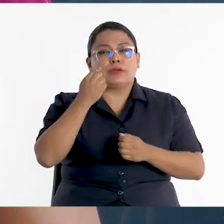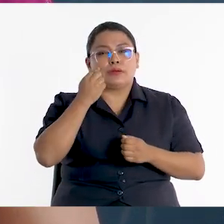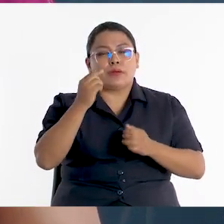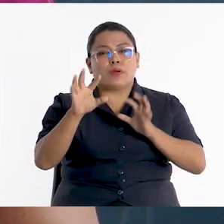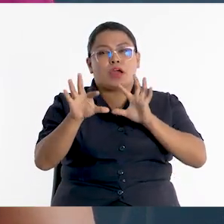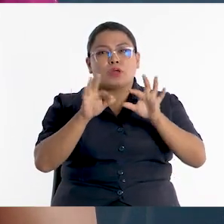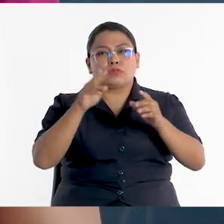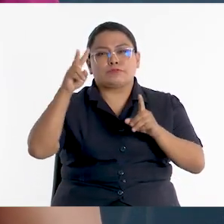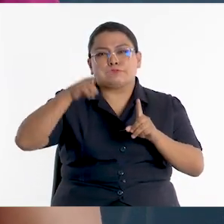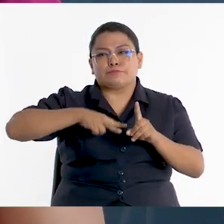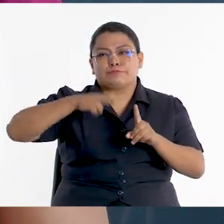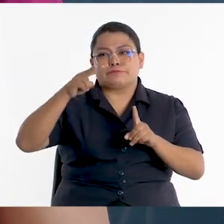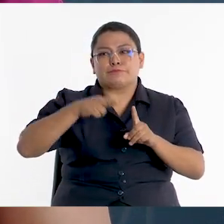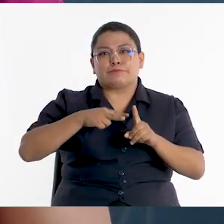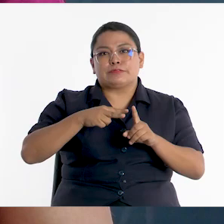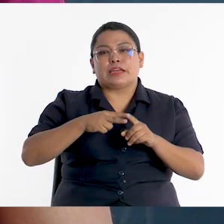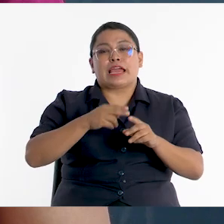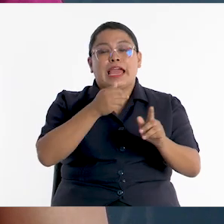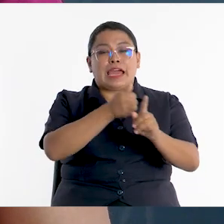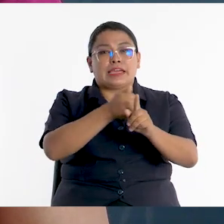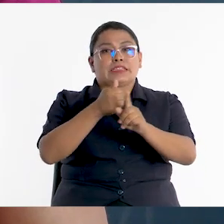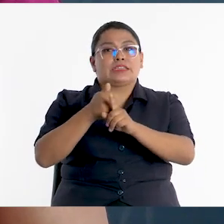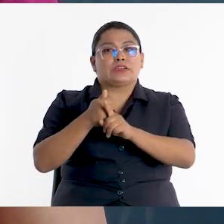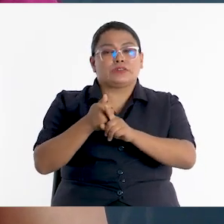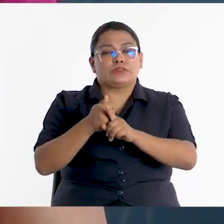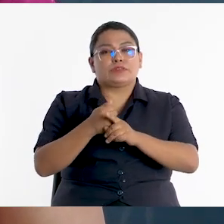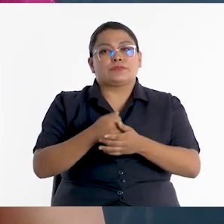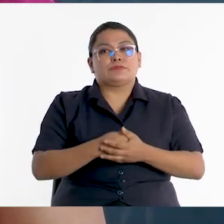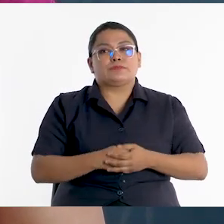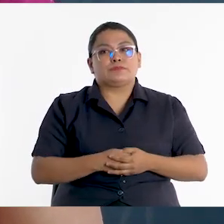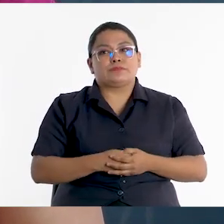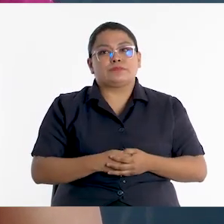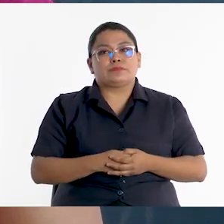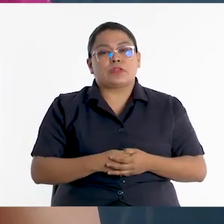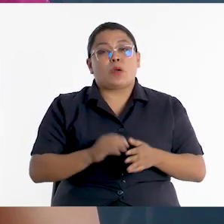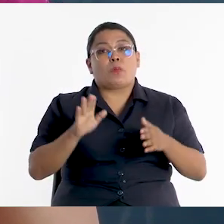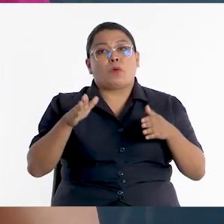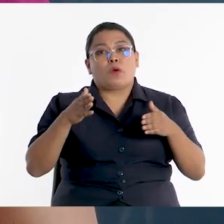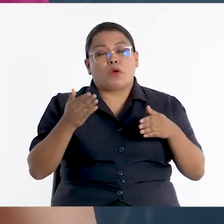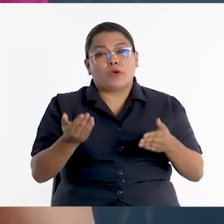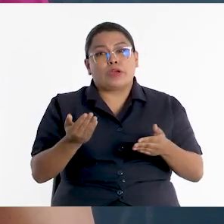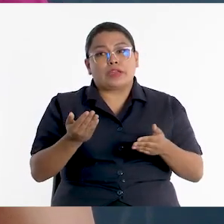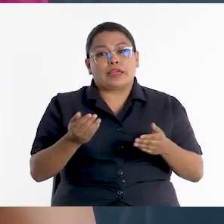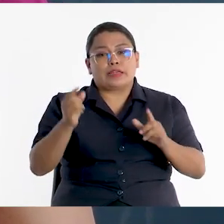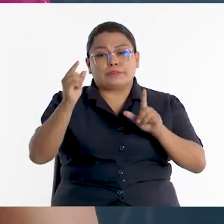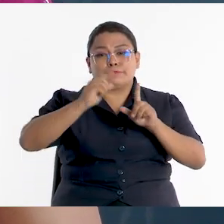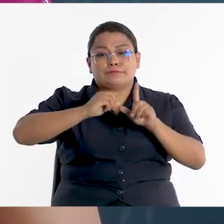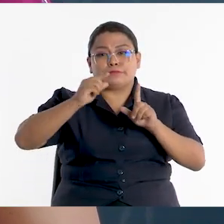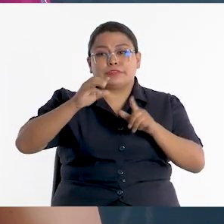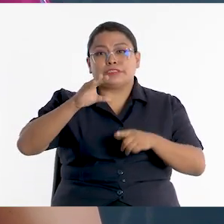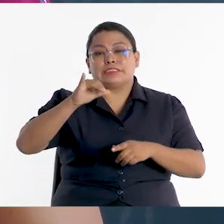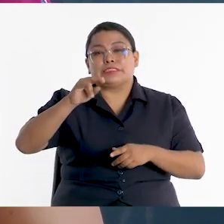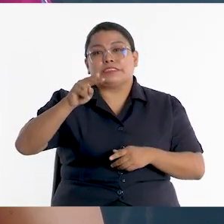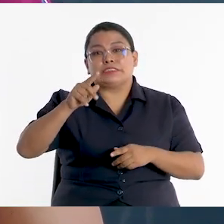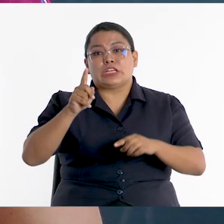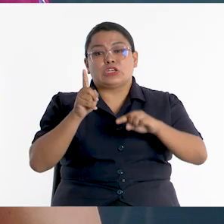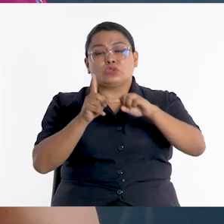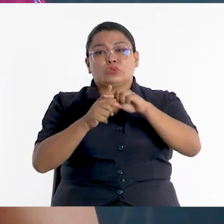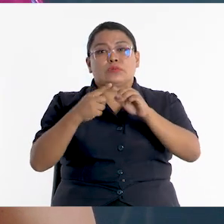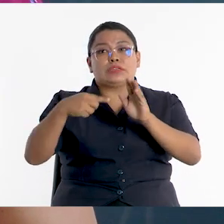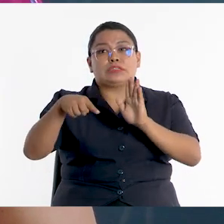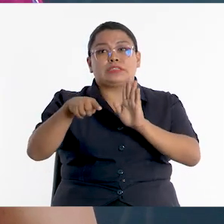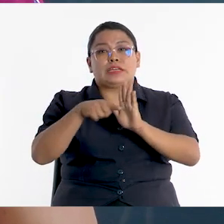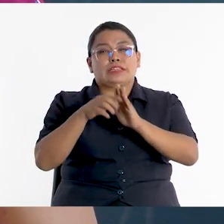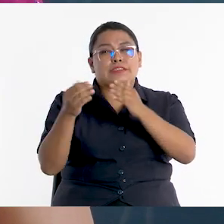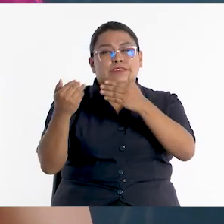problemas. Veamos algunas de las características que tienen cada una de estas cintas, porque la gráfica de cinta